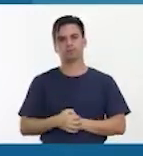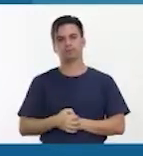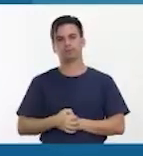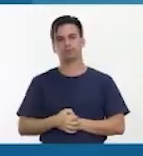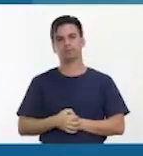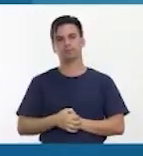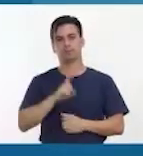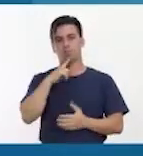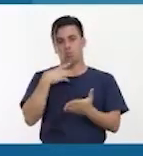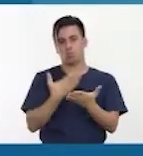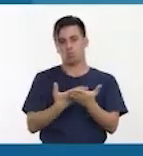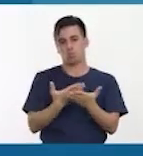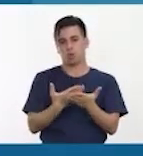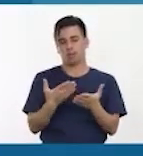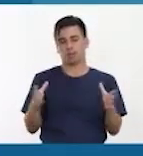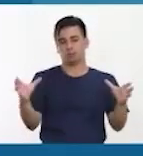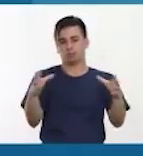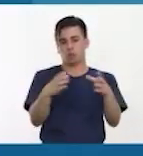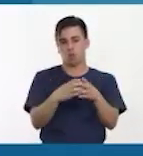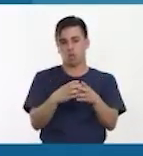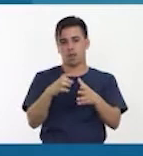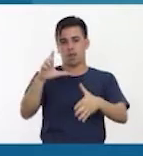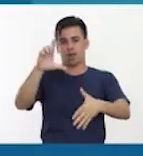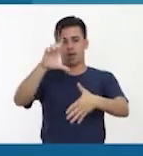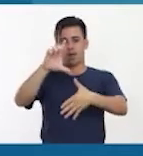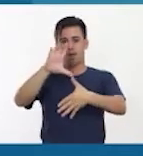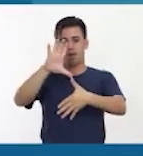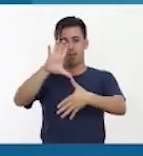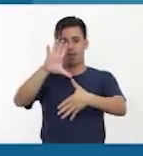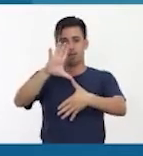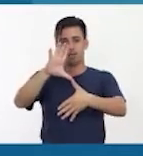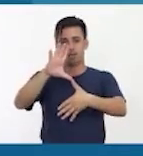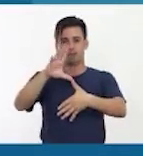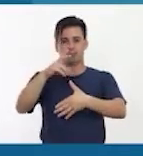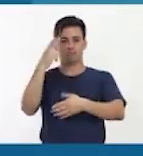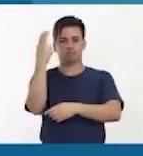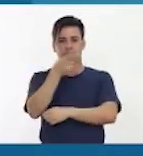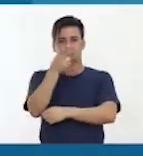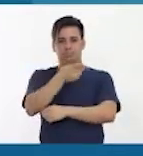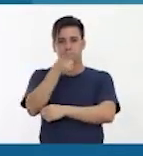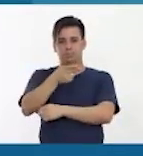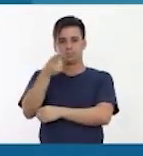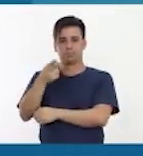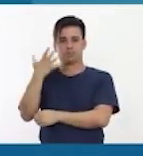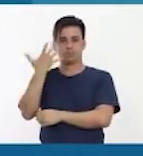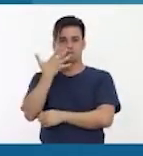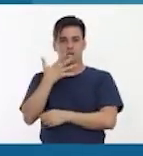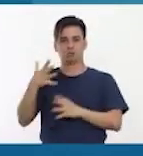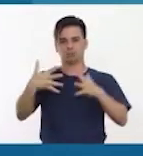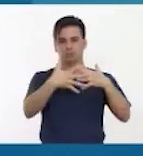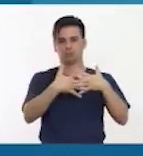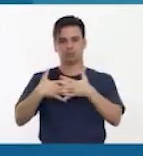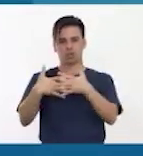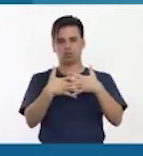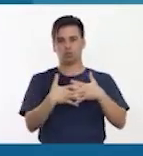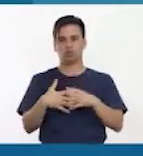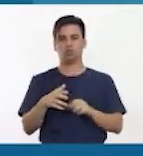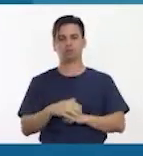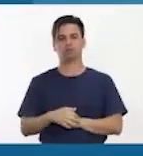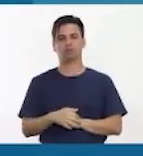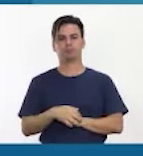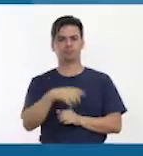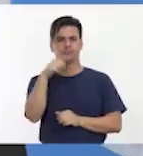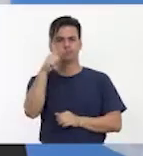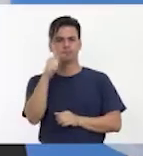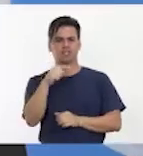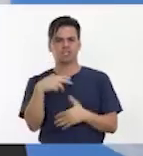Propone la unidad de toda la América bajo la conducción de Estados Unidos. Esta tendencia tiene sus orígenes